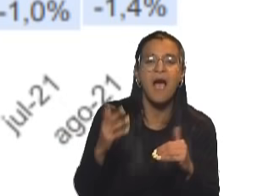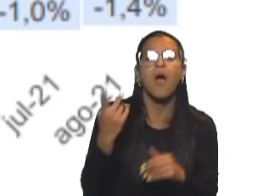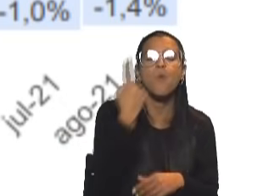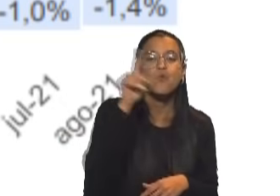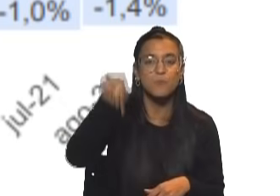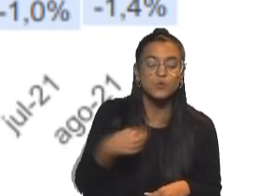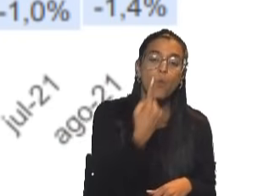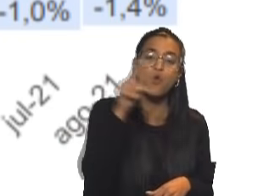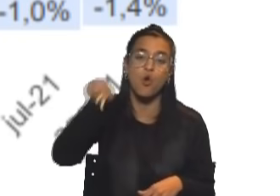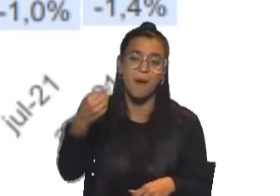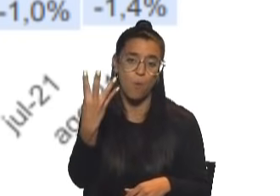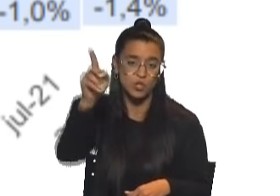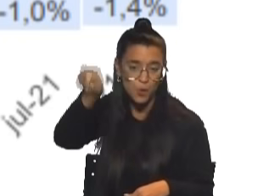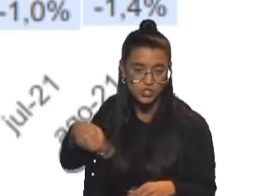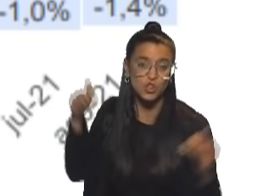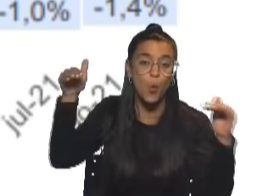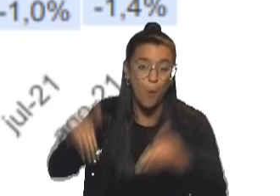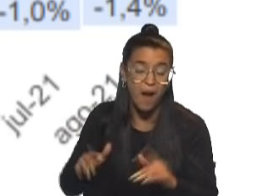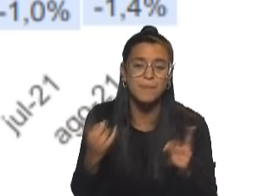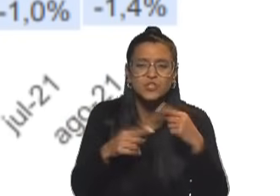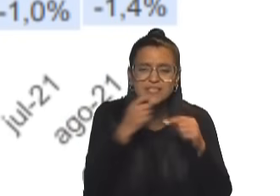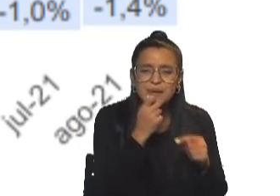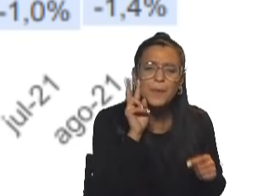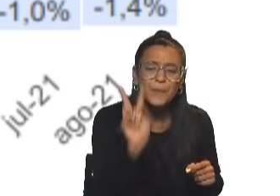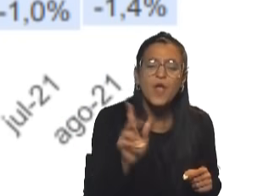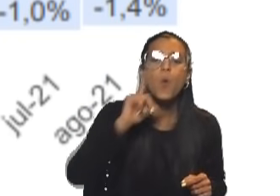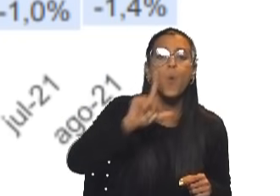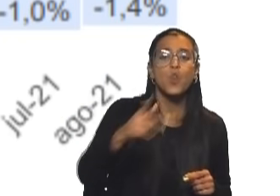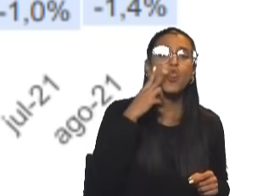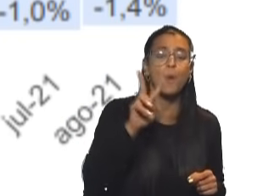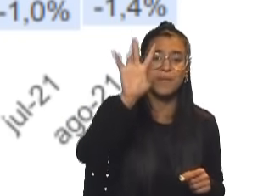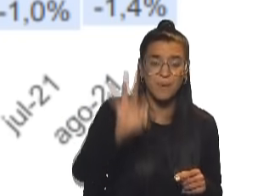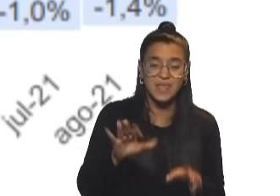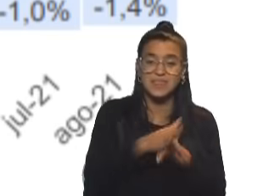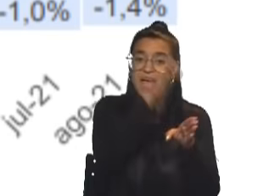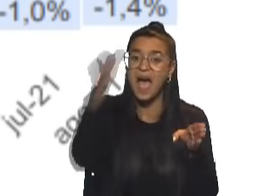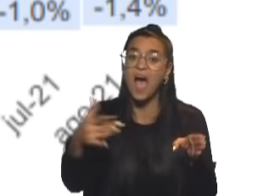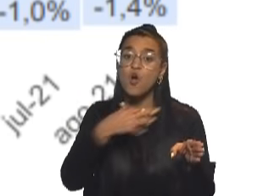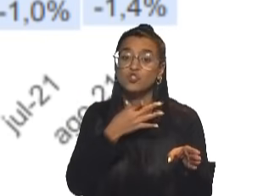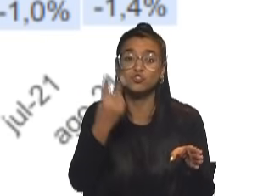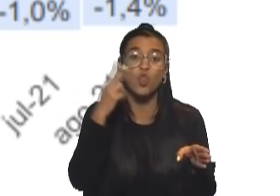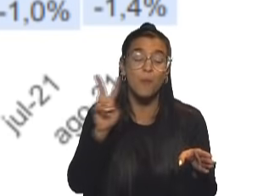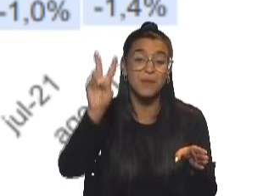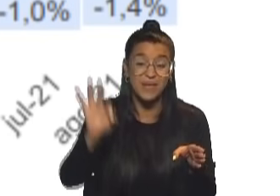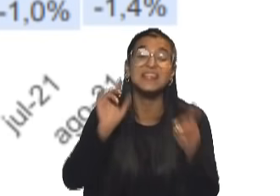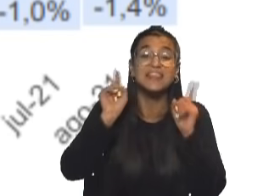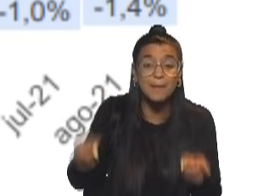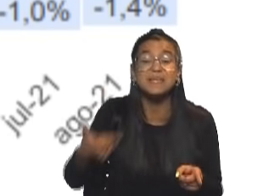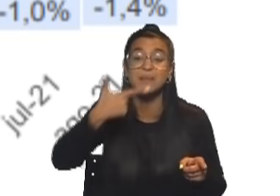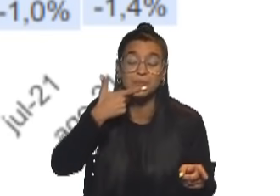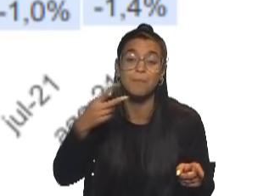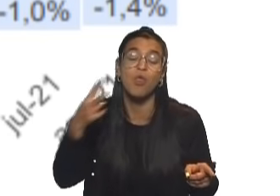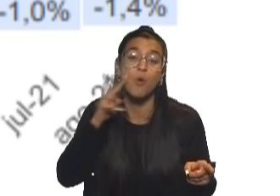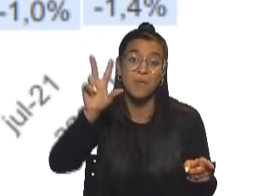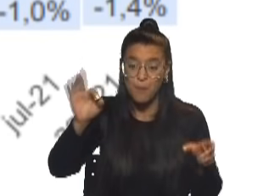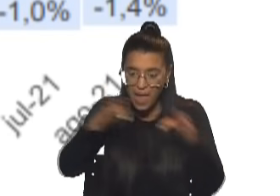y un 1,4%. Pero si te detenés en julio de 2020, agosto de 2020 y también septiembre de 2020, no ves